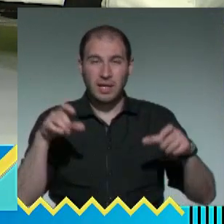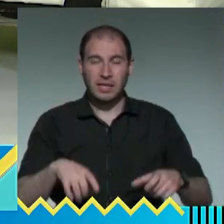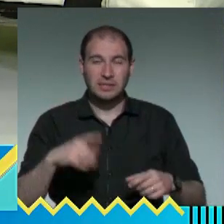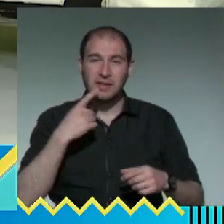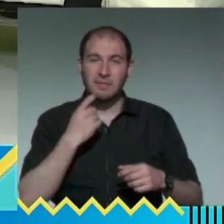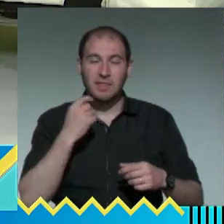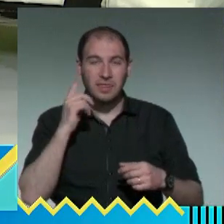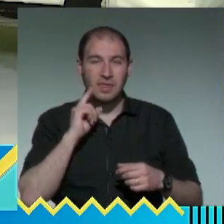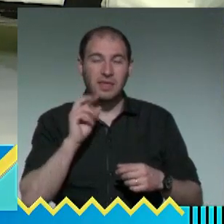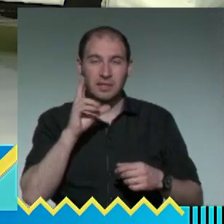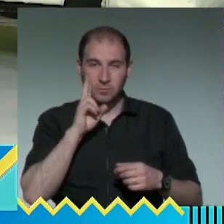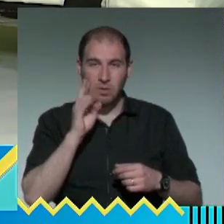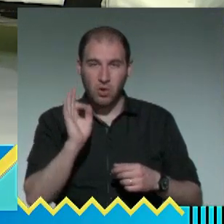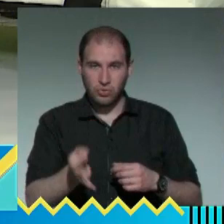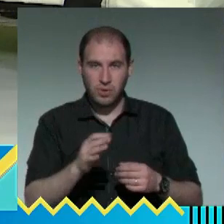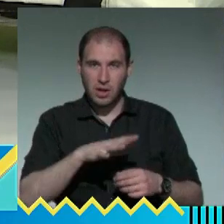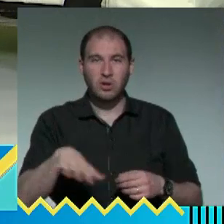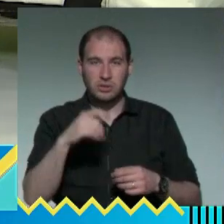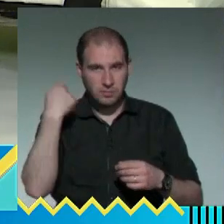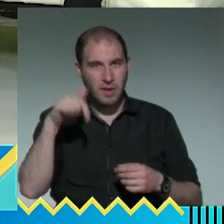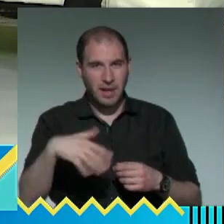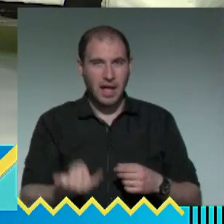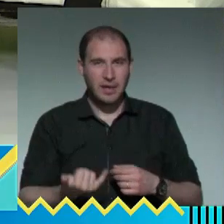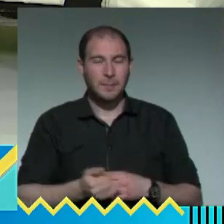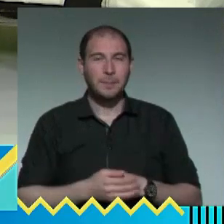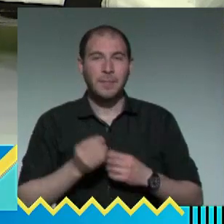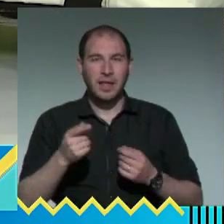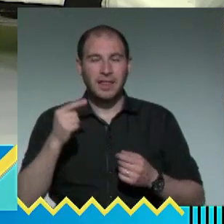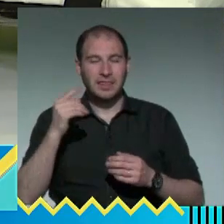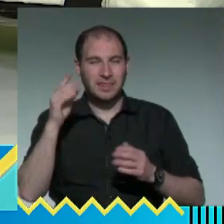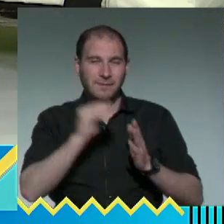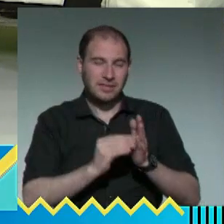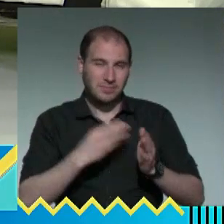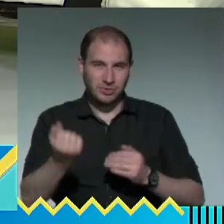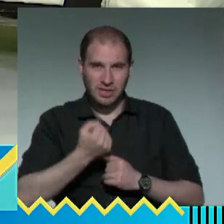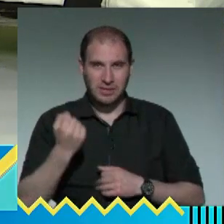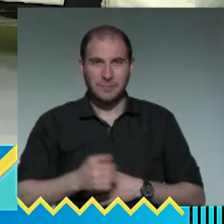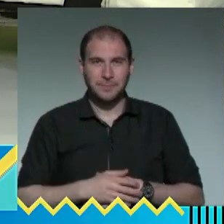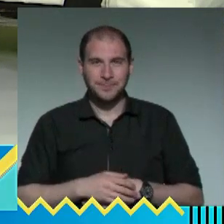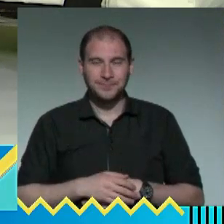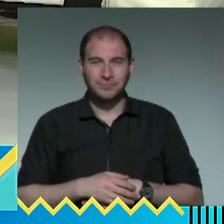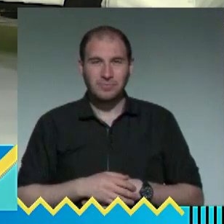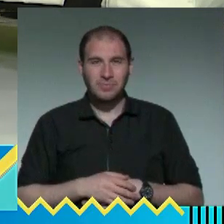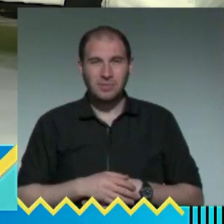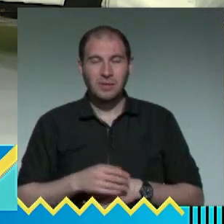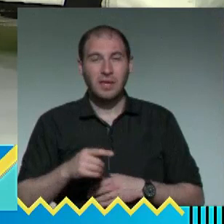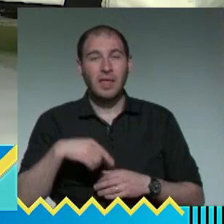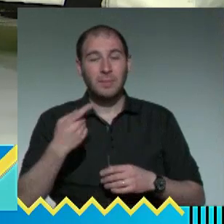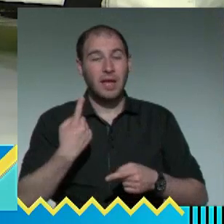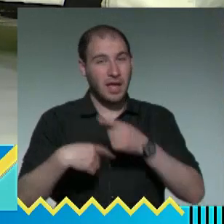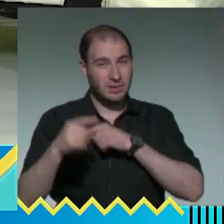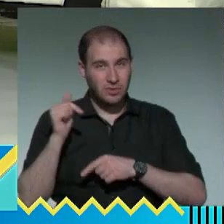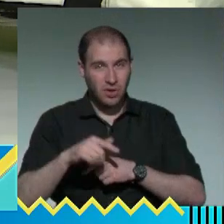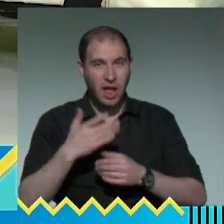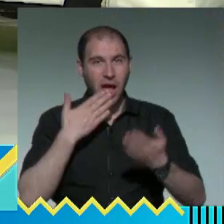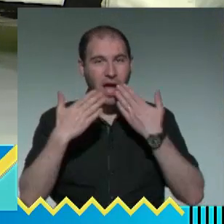el 19 de octubre, así que bueno, tiene un contexto este programa también para de efemérides. Así que bueno, para después meternos en la historia,